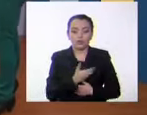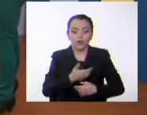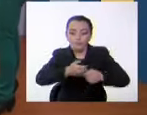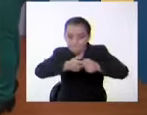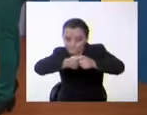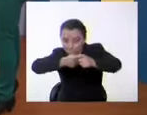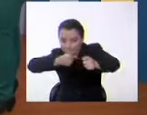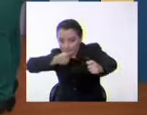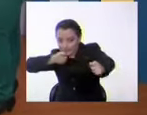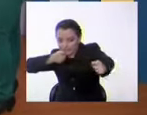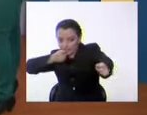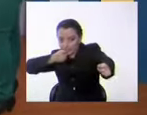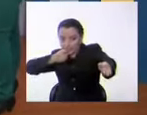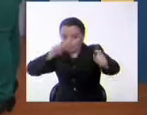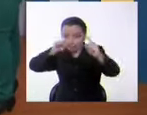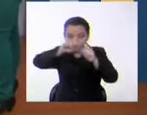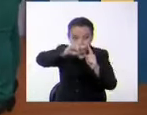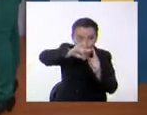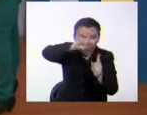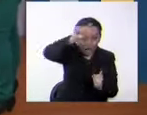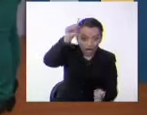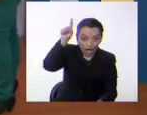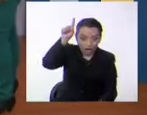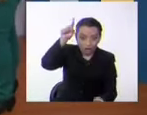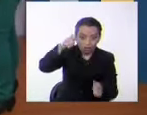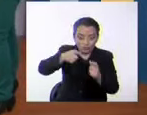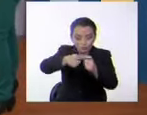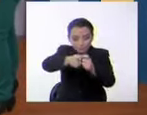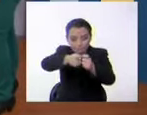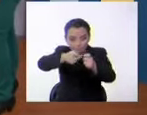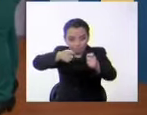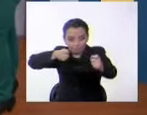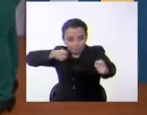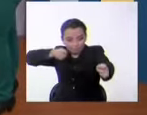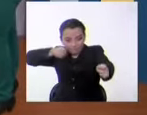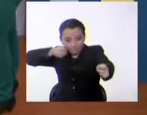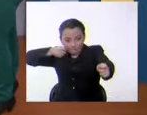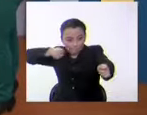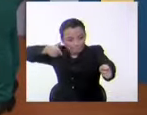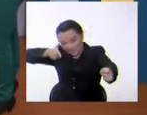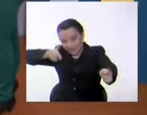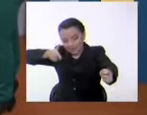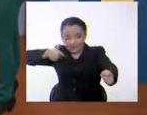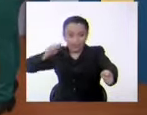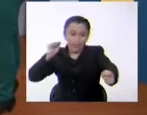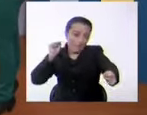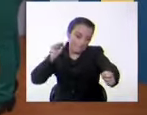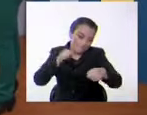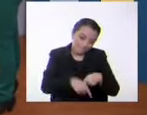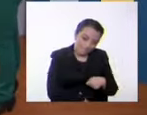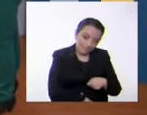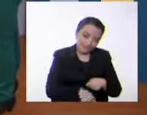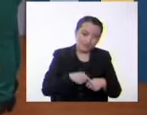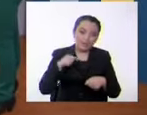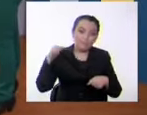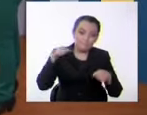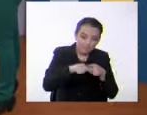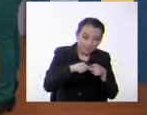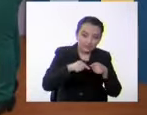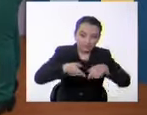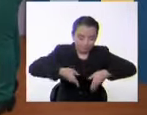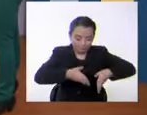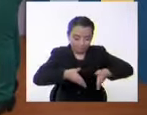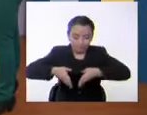flechas, le perforaron la pierna, ¿verdad?, dañándole el fémur a Pedro de Alvarado, y él